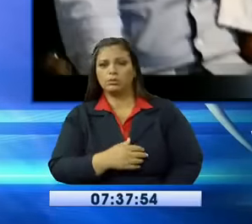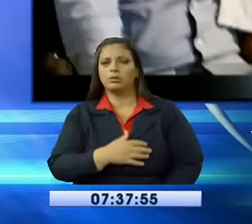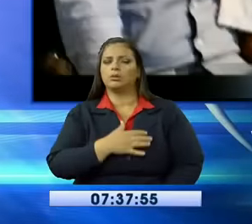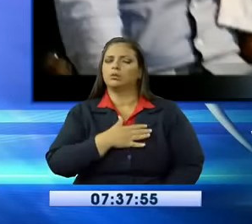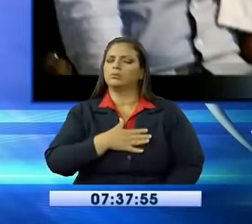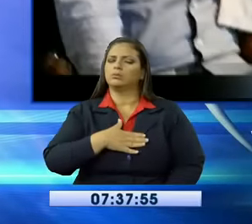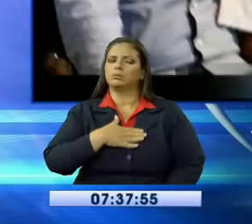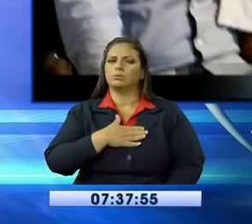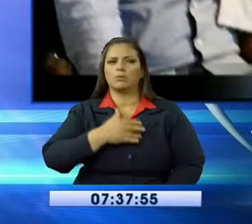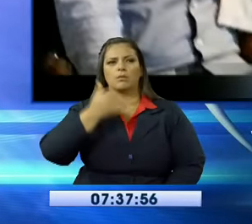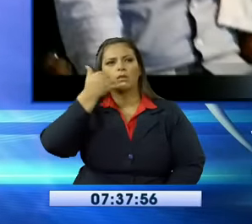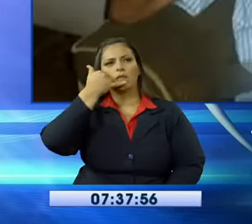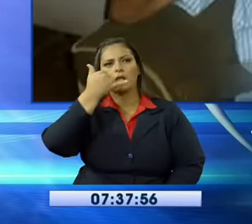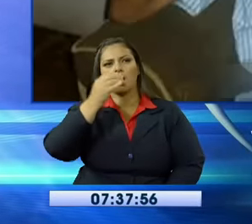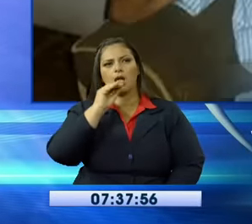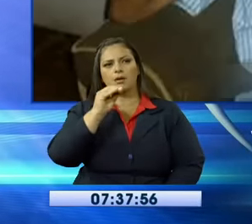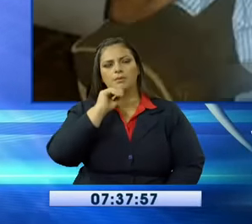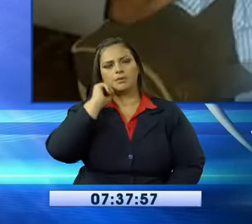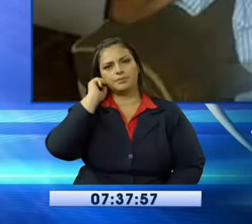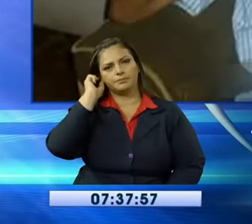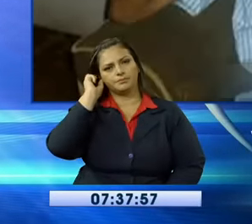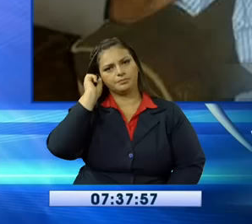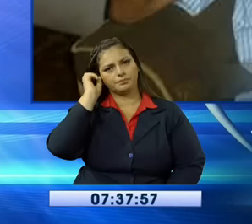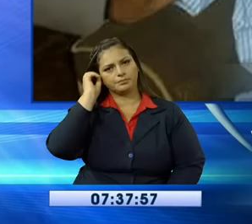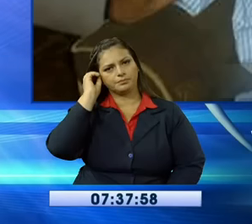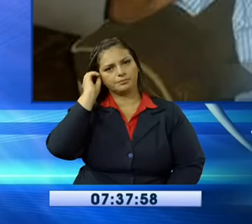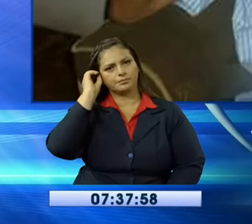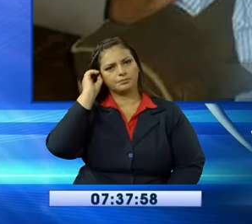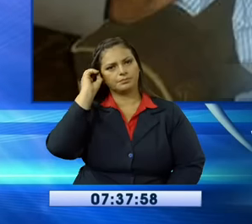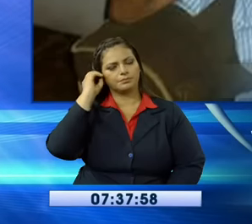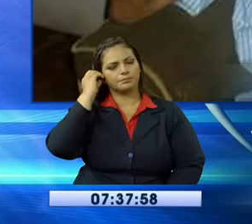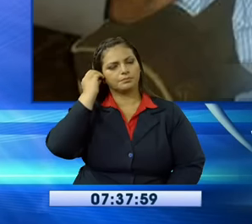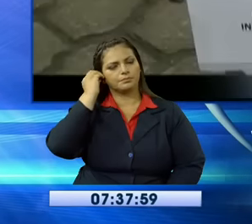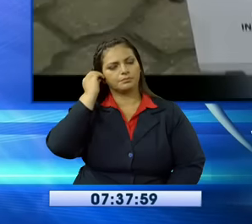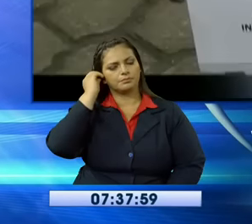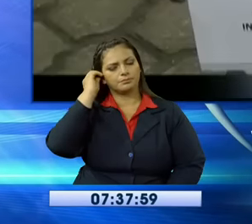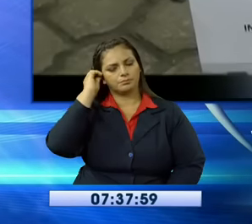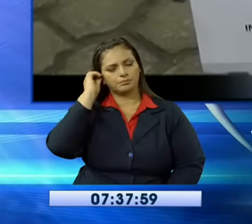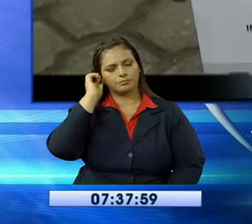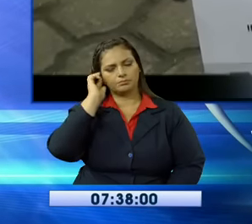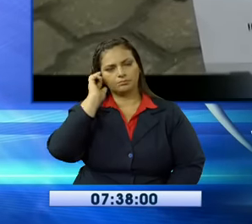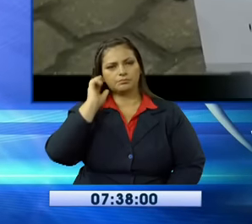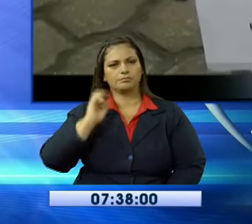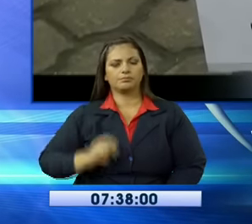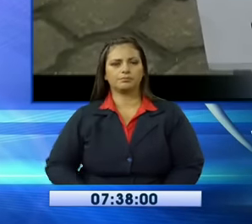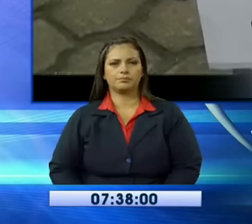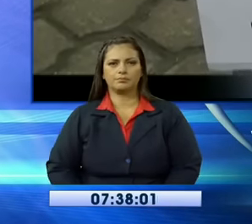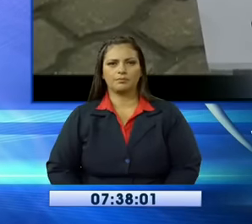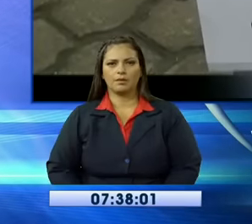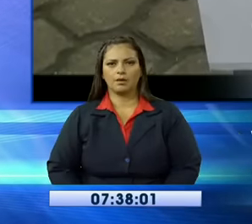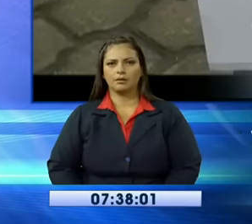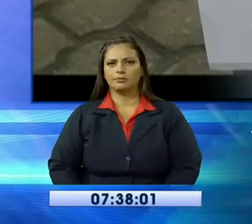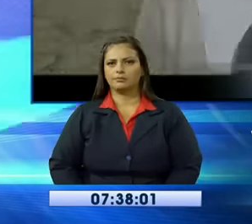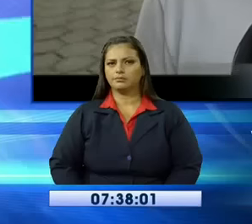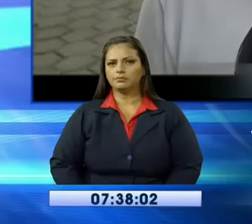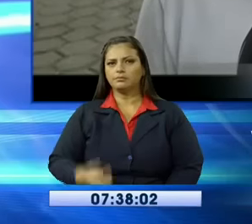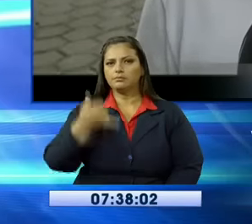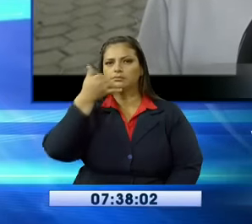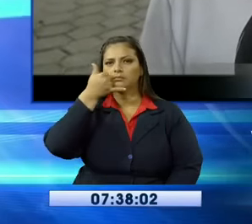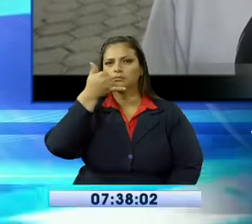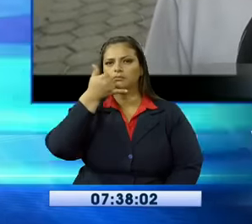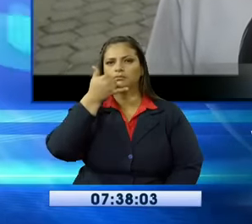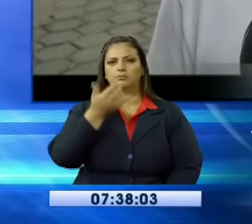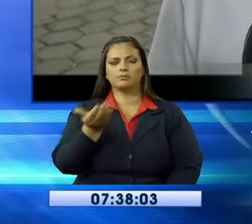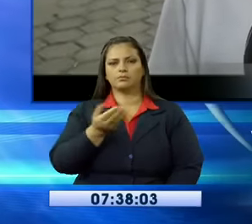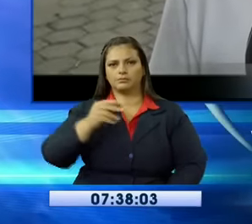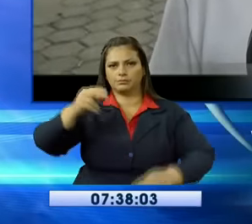repente a una de estas personas que siempre estamos nosotros señalando como desaparecidas, ahí están nuestros números telefónicos para que puedan llamarnos.